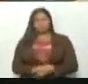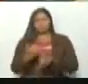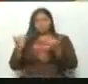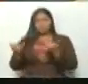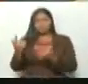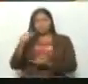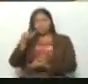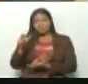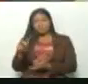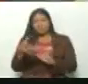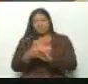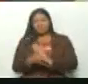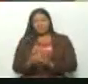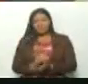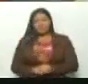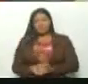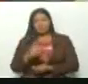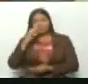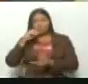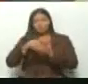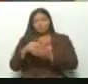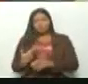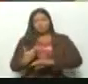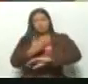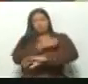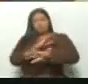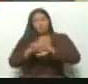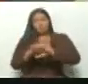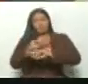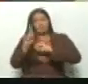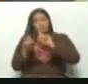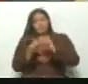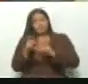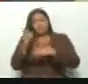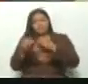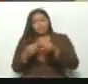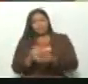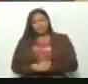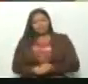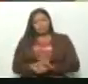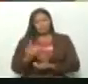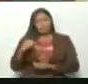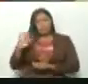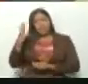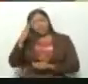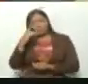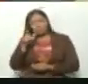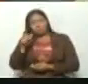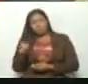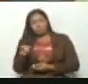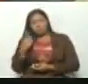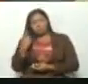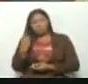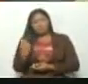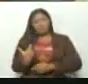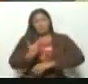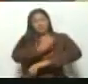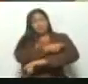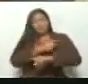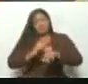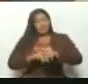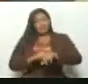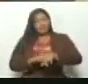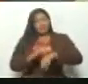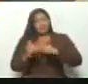ahora, alguien que no se colocó el refuerzo, porque esa pregunta me la formularon en estos días y tenía la duda. Alguien que no se colocó el refuerzo en el